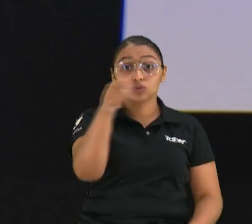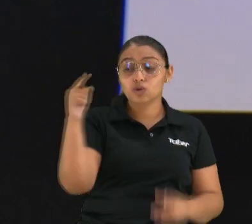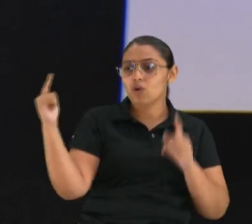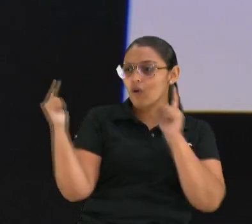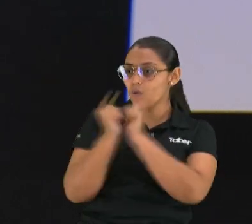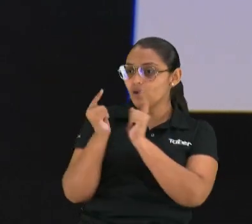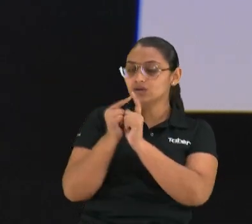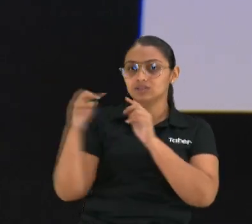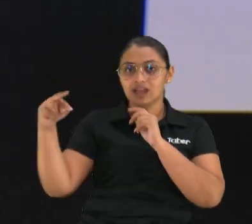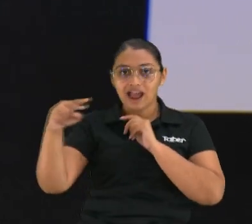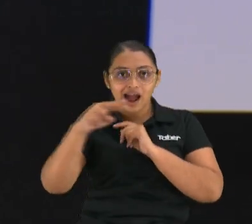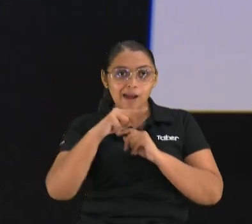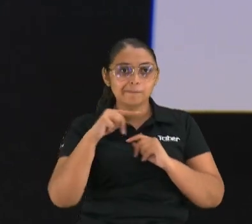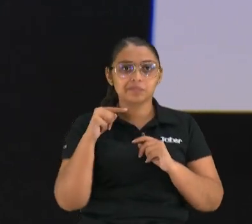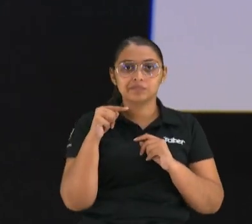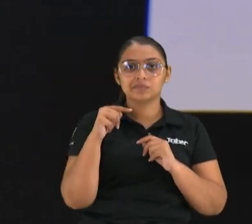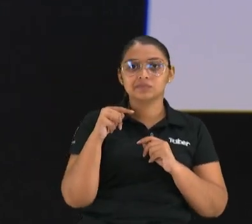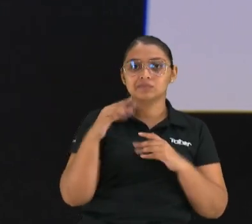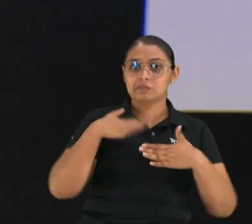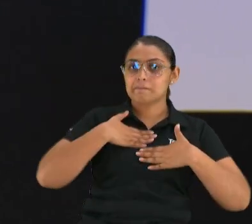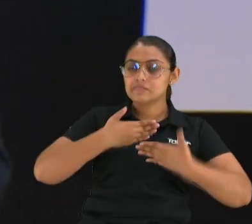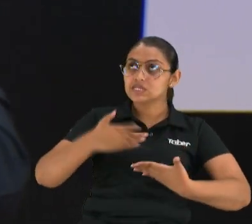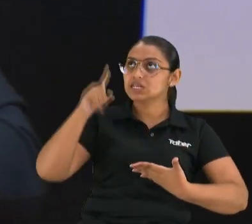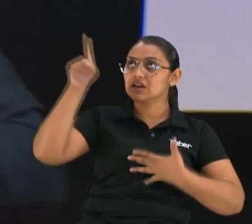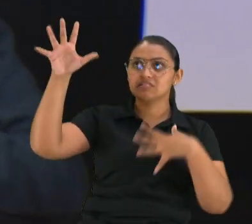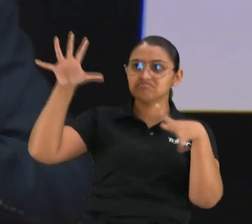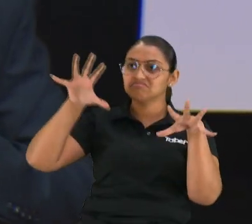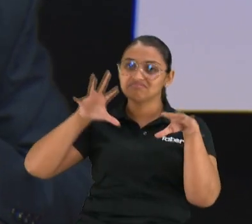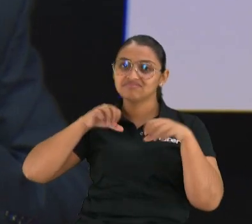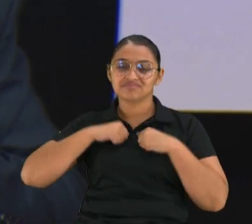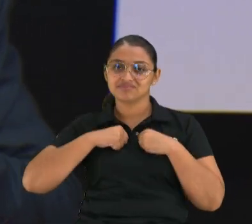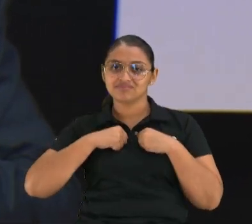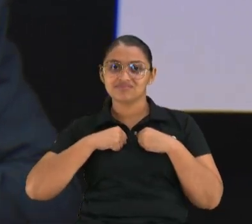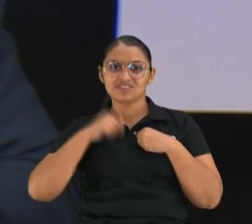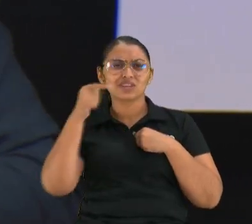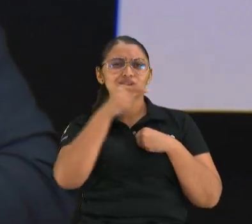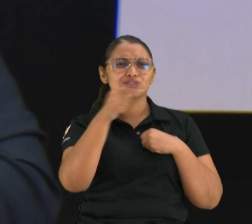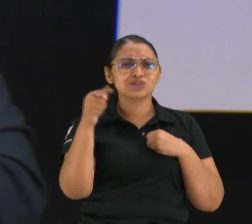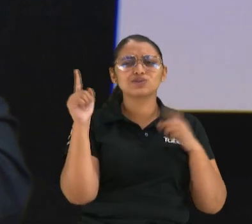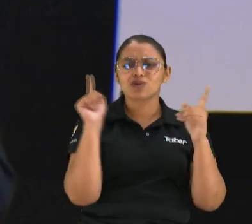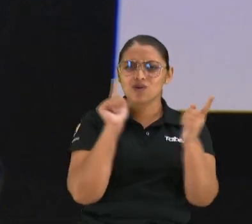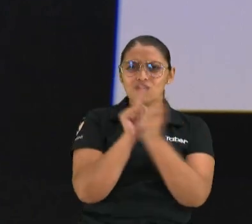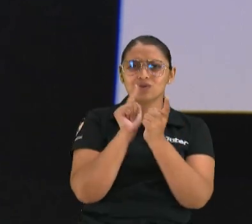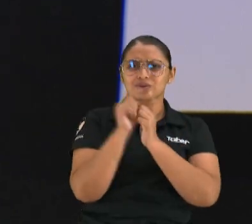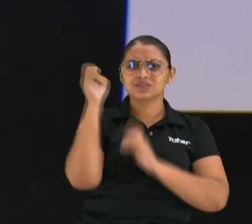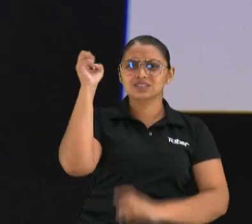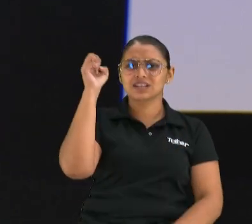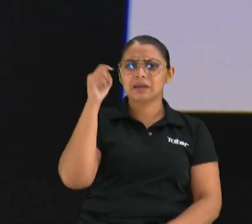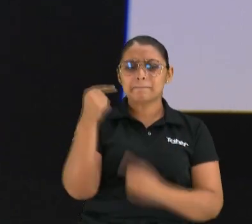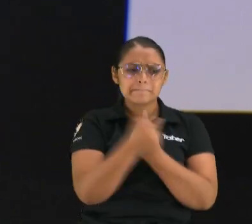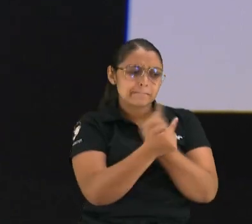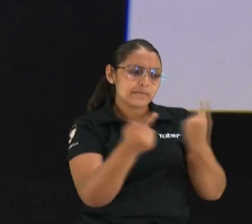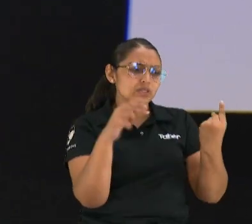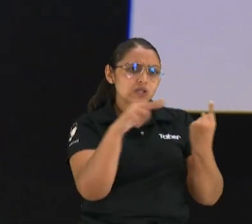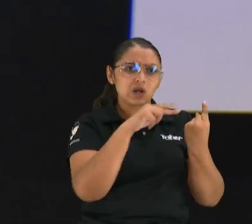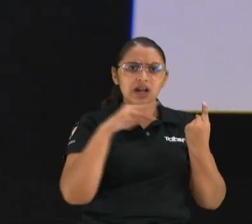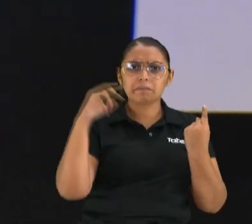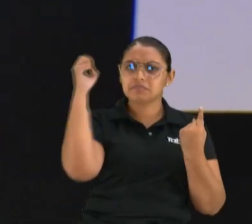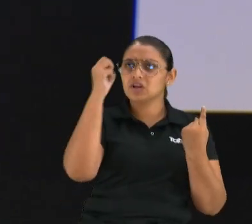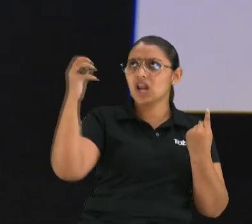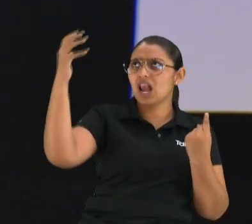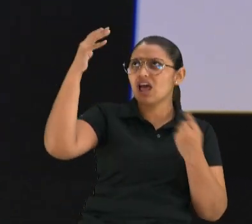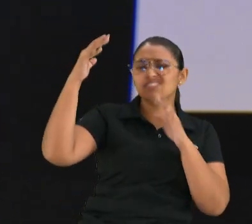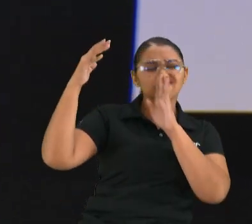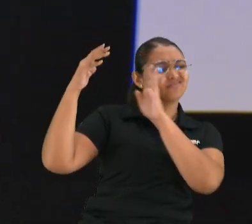resisten a la misericordia de Dios si conoces personas que aborrecen la luz si conoces personas